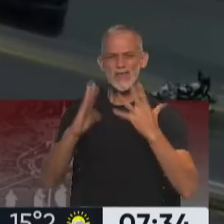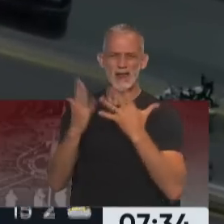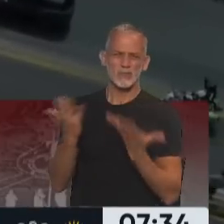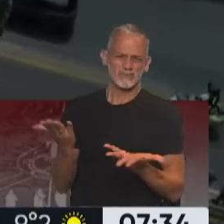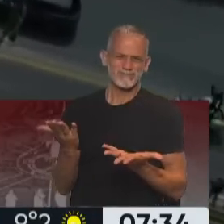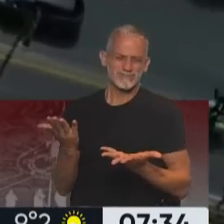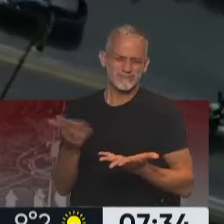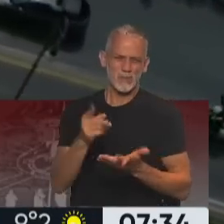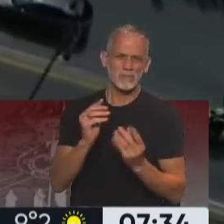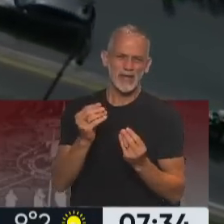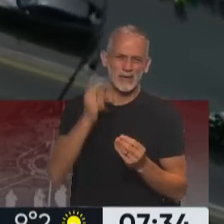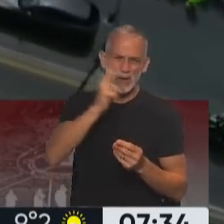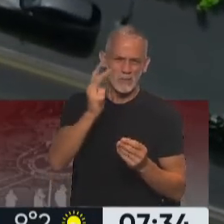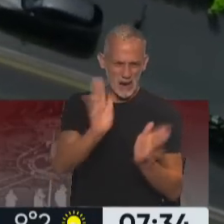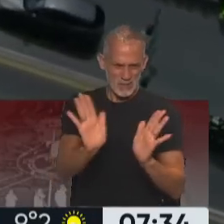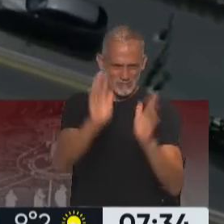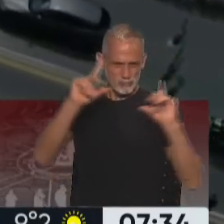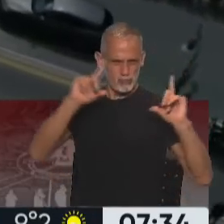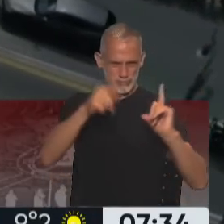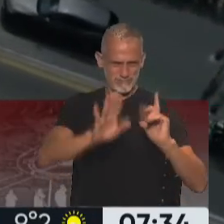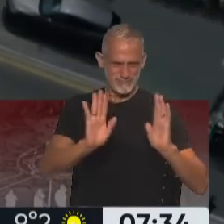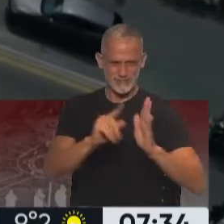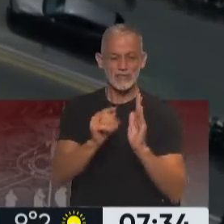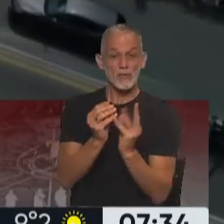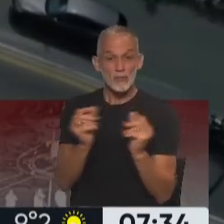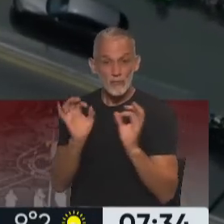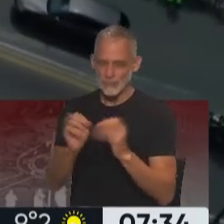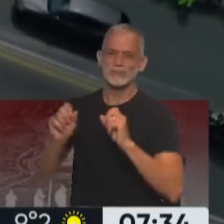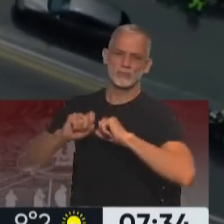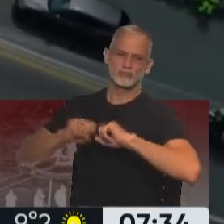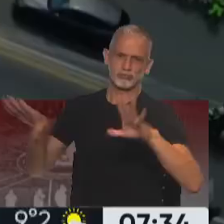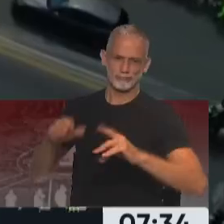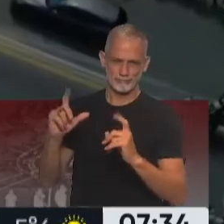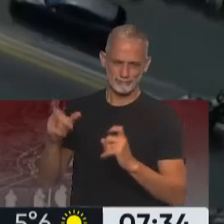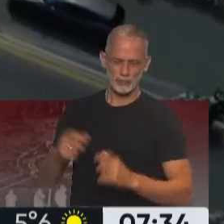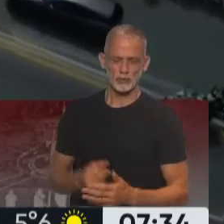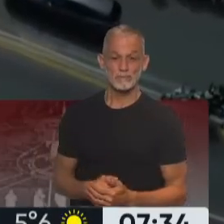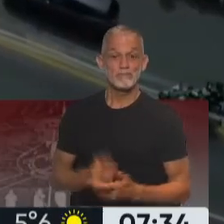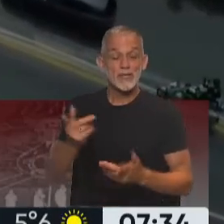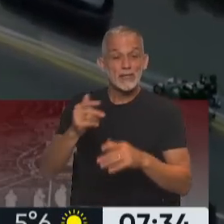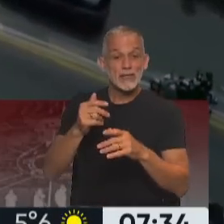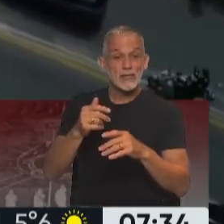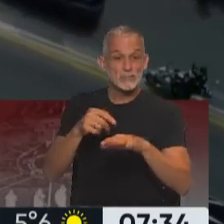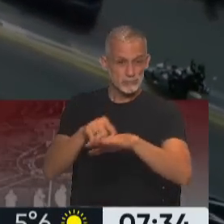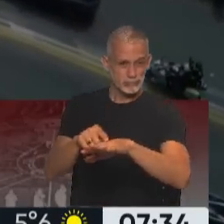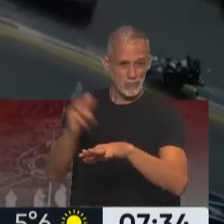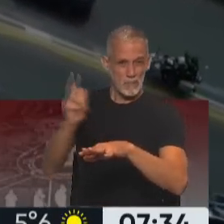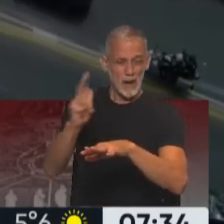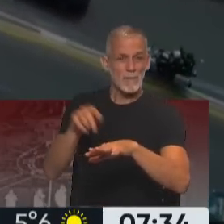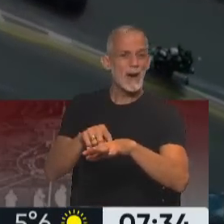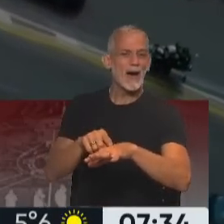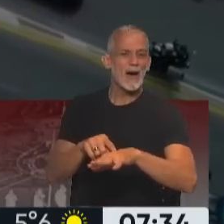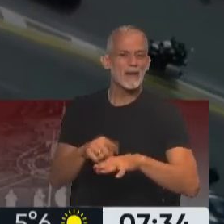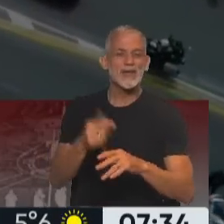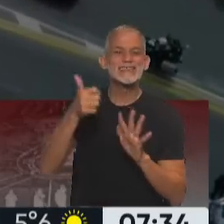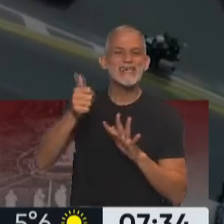hablando seguramente de esta reunión y de esa fotografía. El Papa que sigue acompañado justamente en esta travesía, estos casi